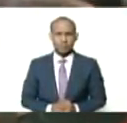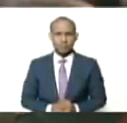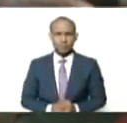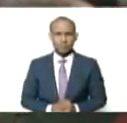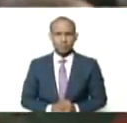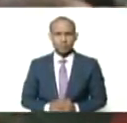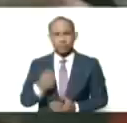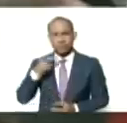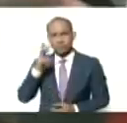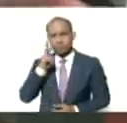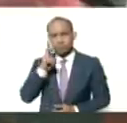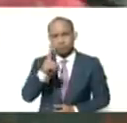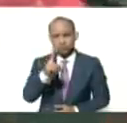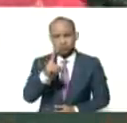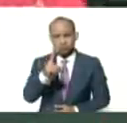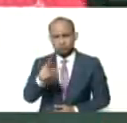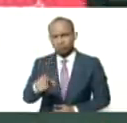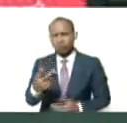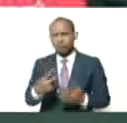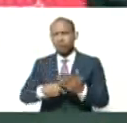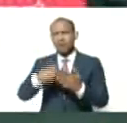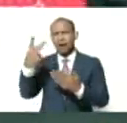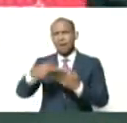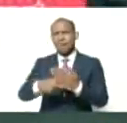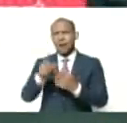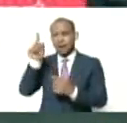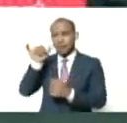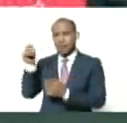Y recientemente aprobé un plan que él me envió.